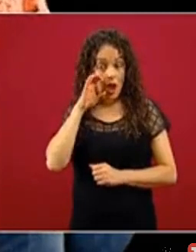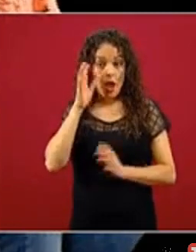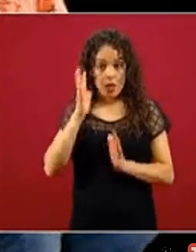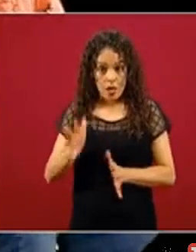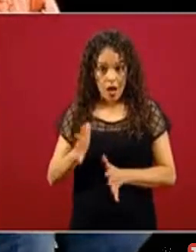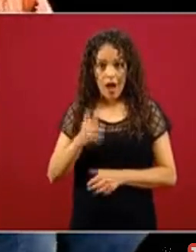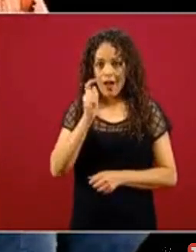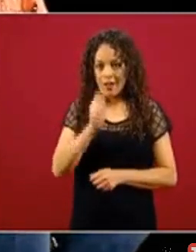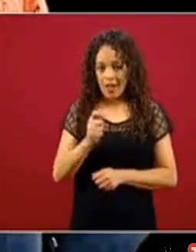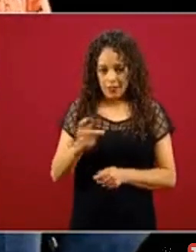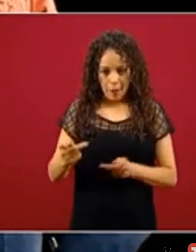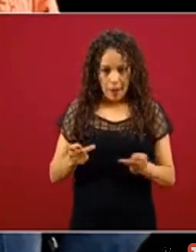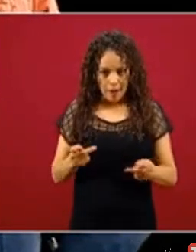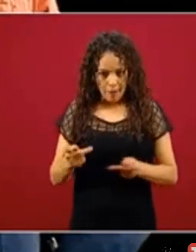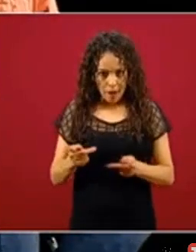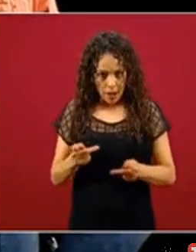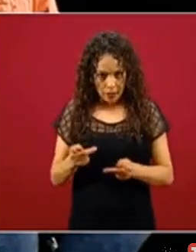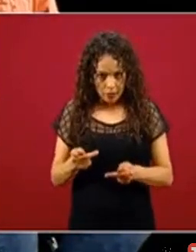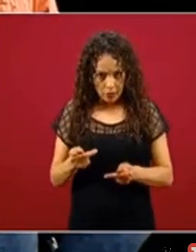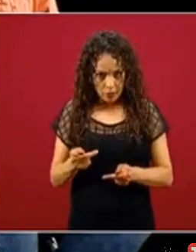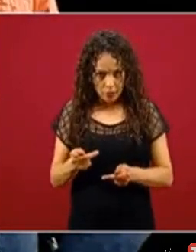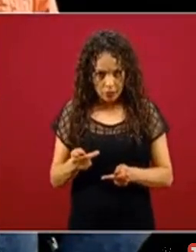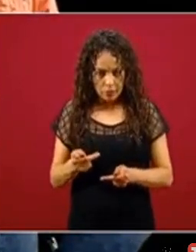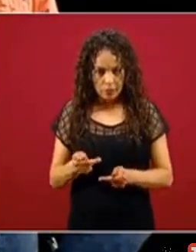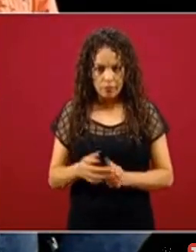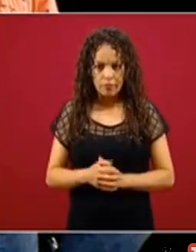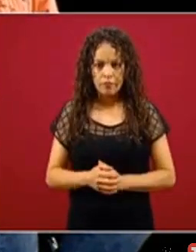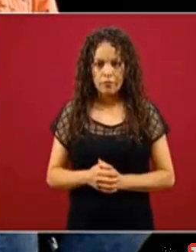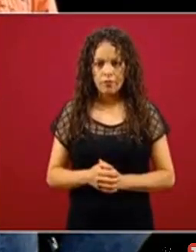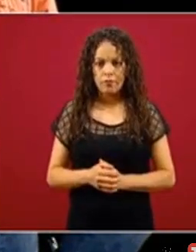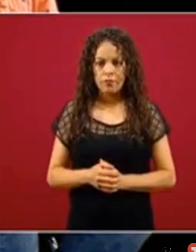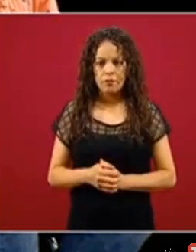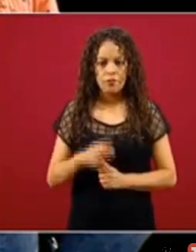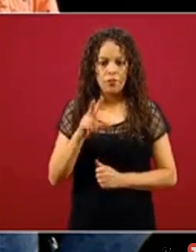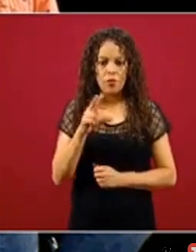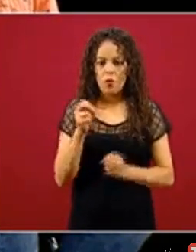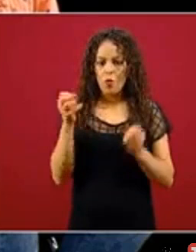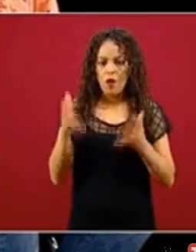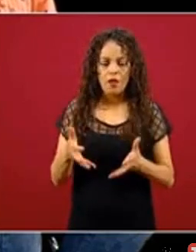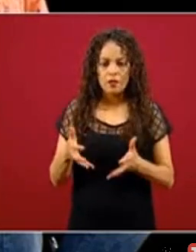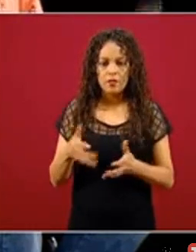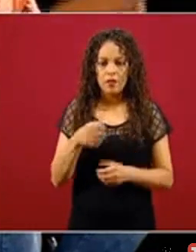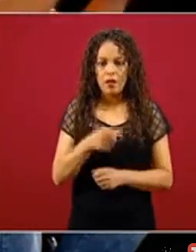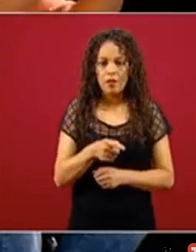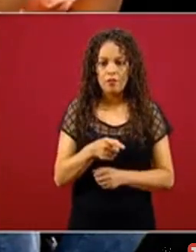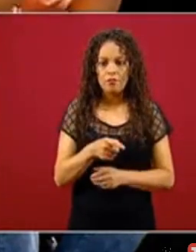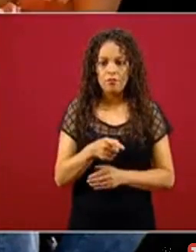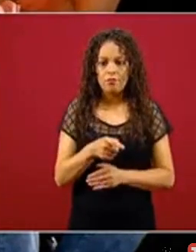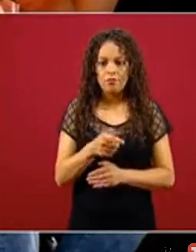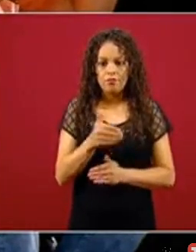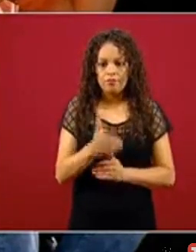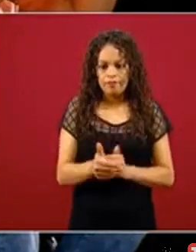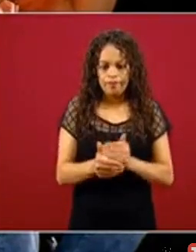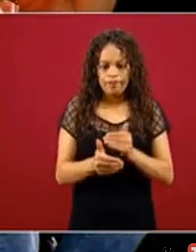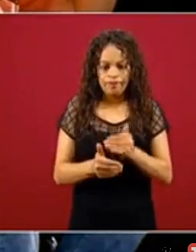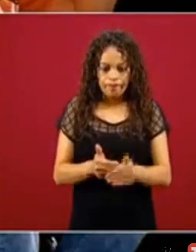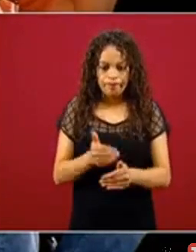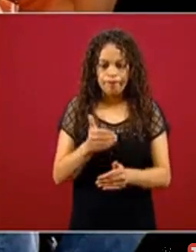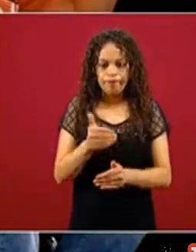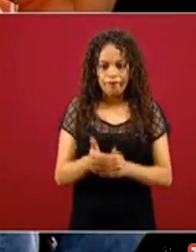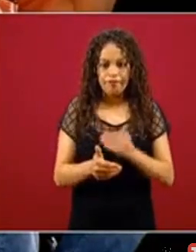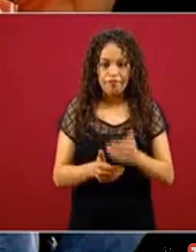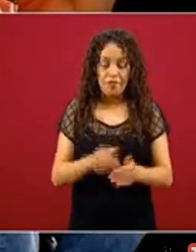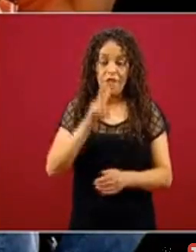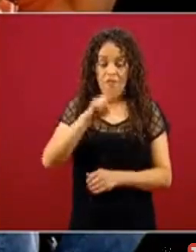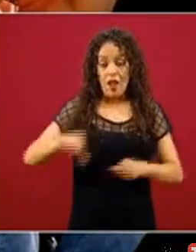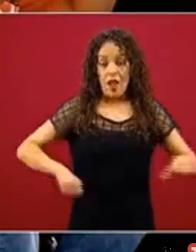ahora, no ha sido nada paulatino, ¿no? Sino que están abriendo actividades esenciales, se consideran muchas, ¿no? Y